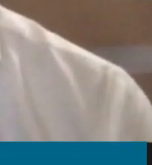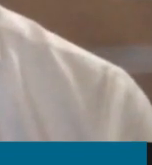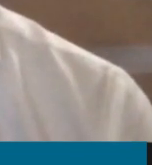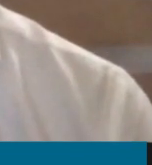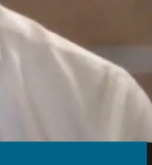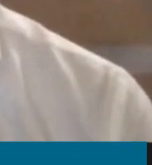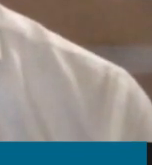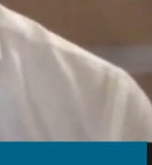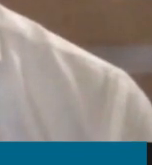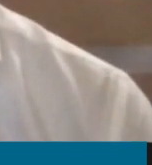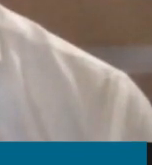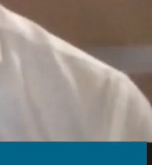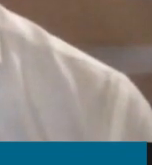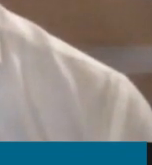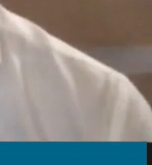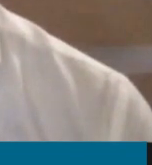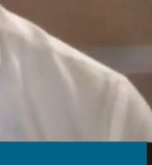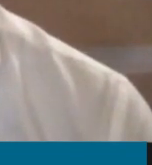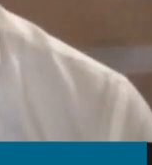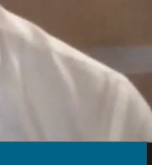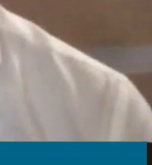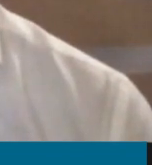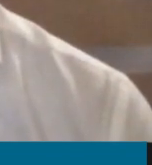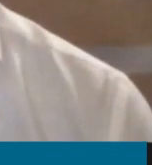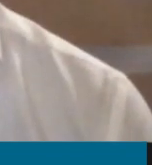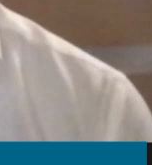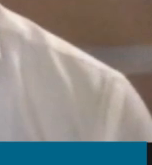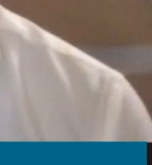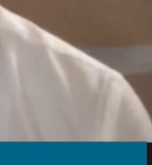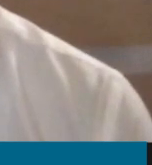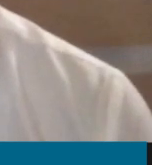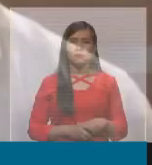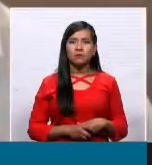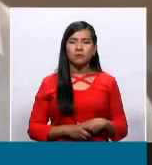analiza cómo timoneó el barco Luis Arce?